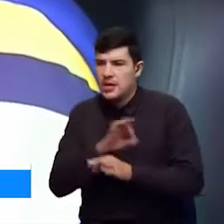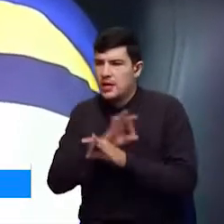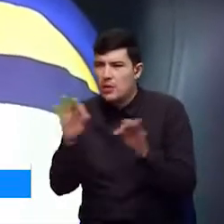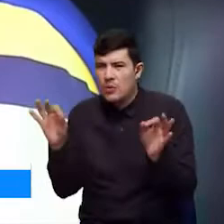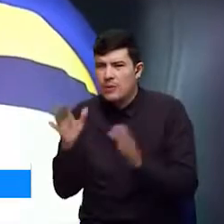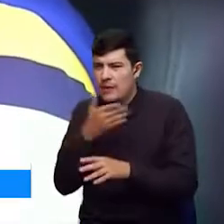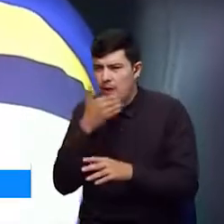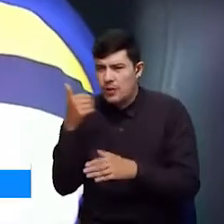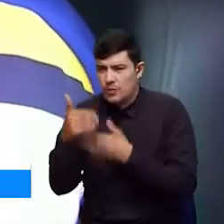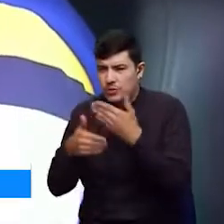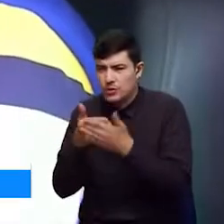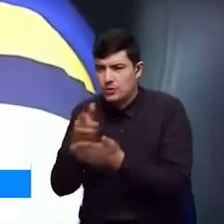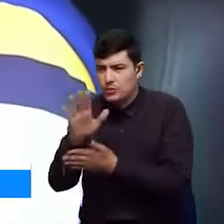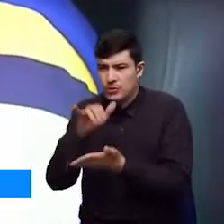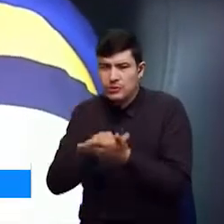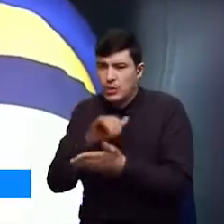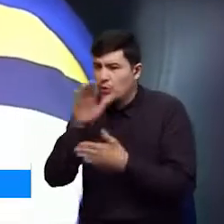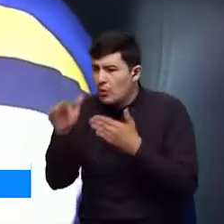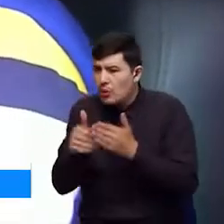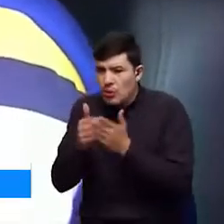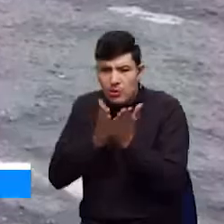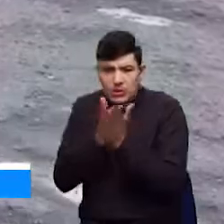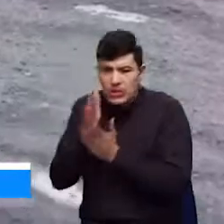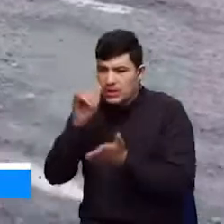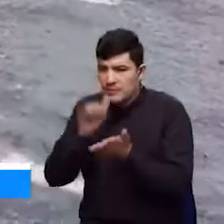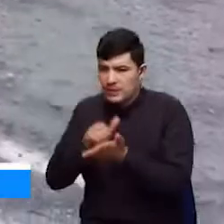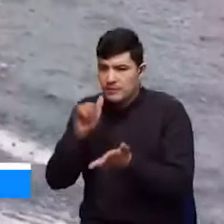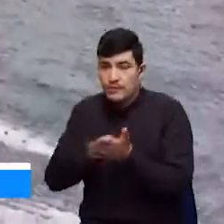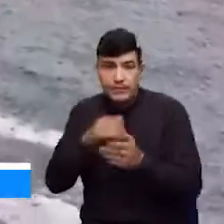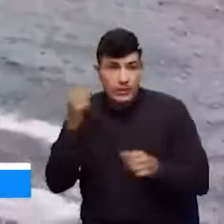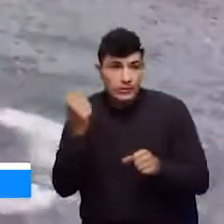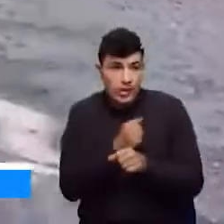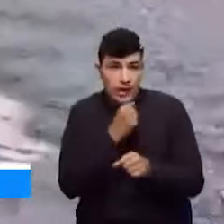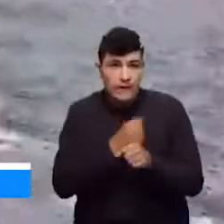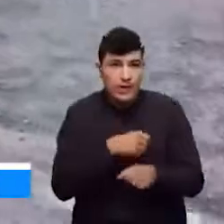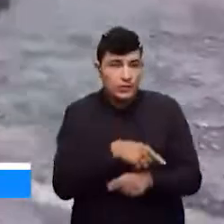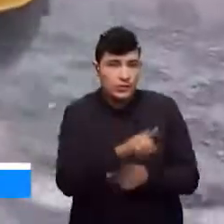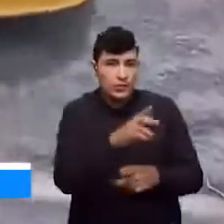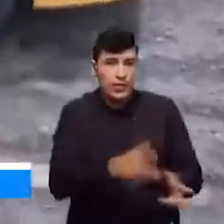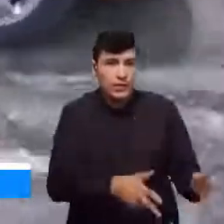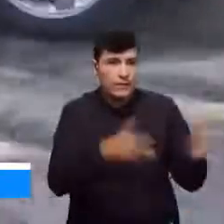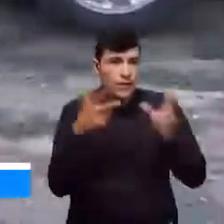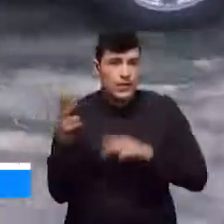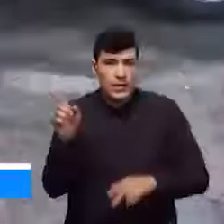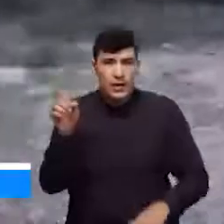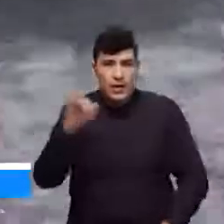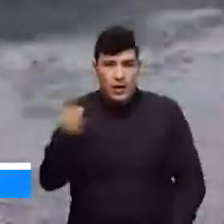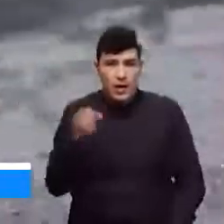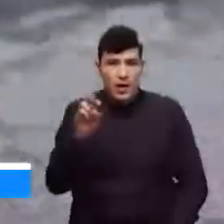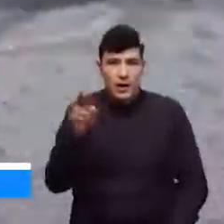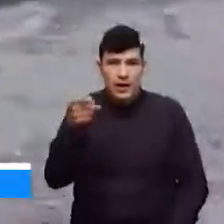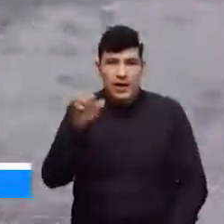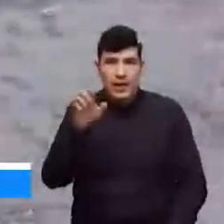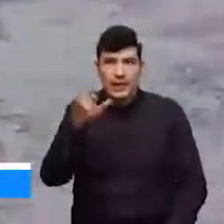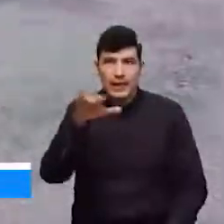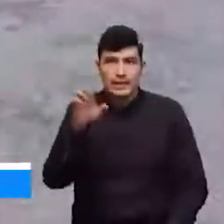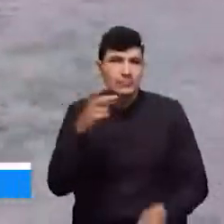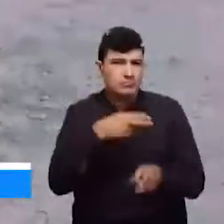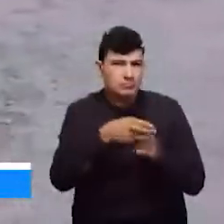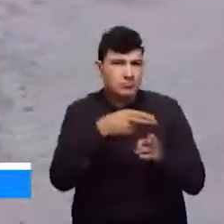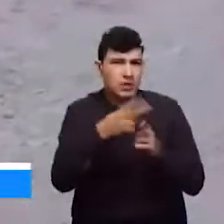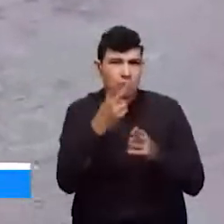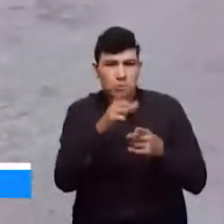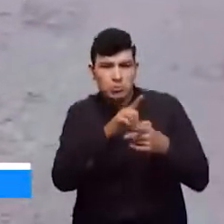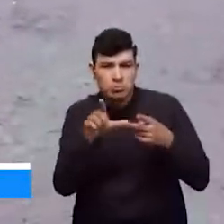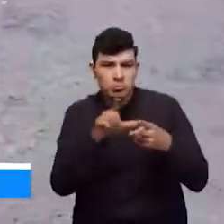ningún mejoramiento, todo sigue igual, eso no... Los trabajos en el puente de Jorge Eliezer Gaitán Durán se espera que duren entre una y dos semanas